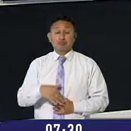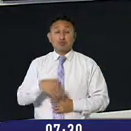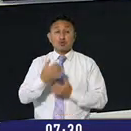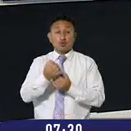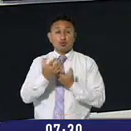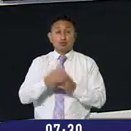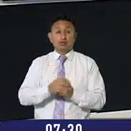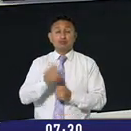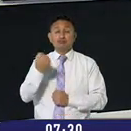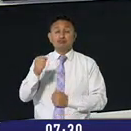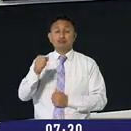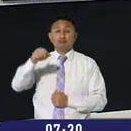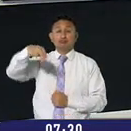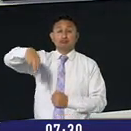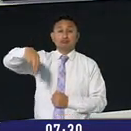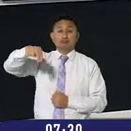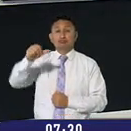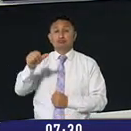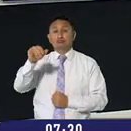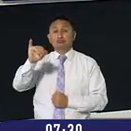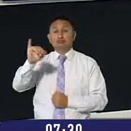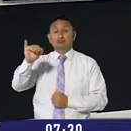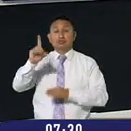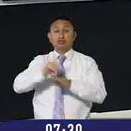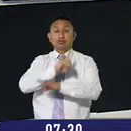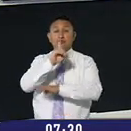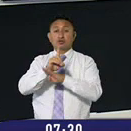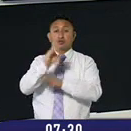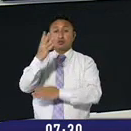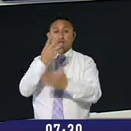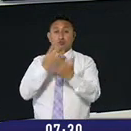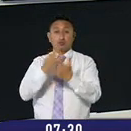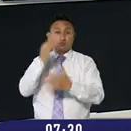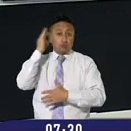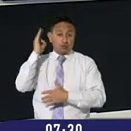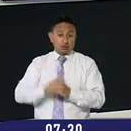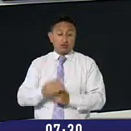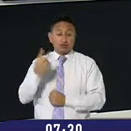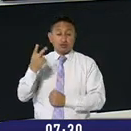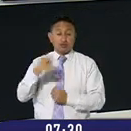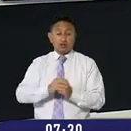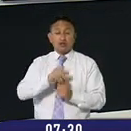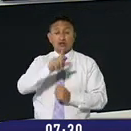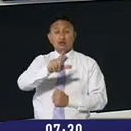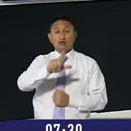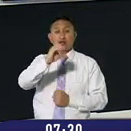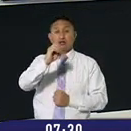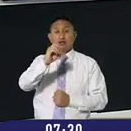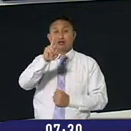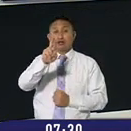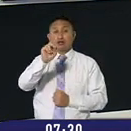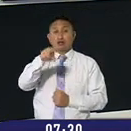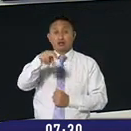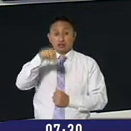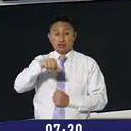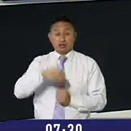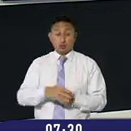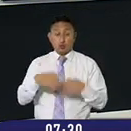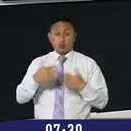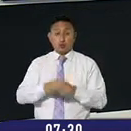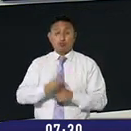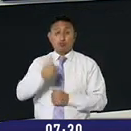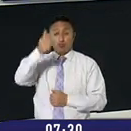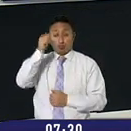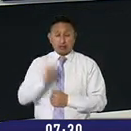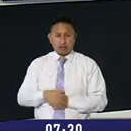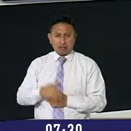confirmó que la directora de la cárcel de mujeres Guayas número 2, Lorena Calderón León, sufrió un atentado la tarde de este día miércoles cuando